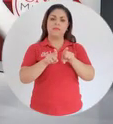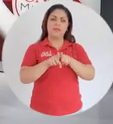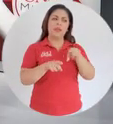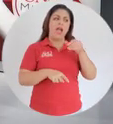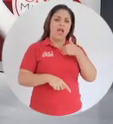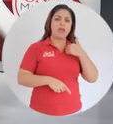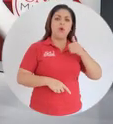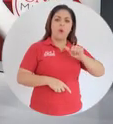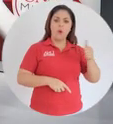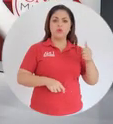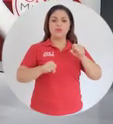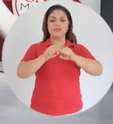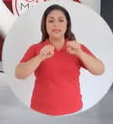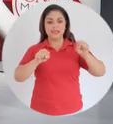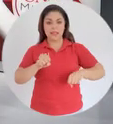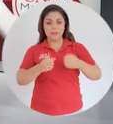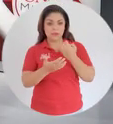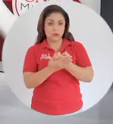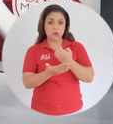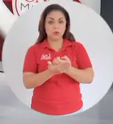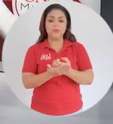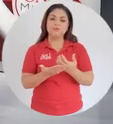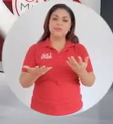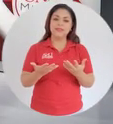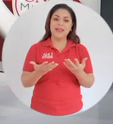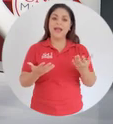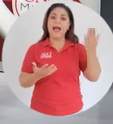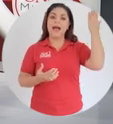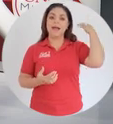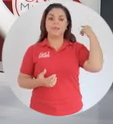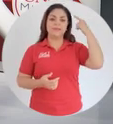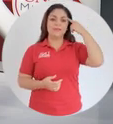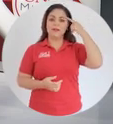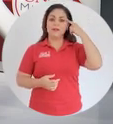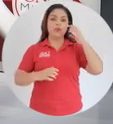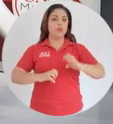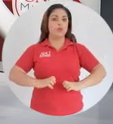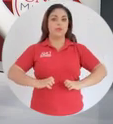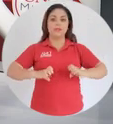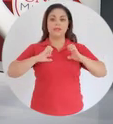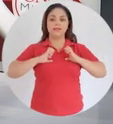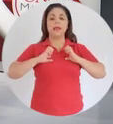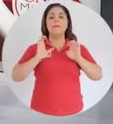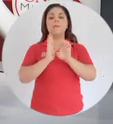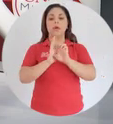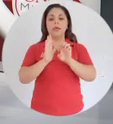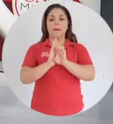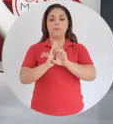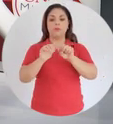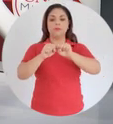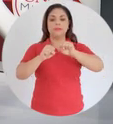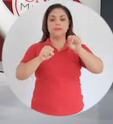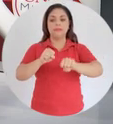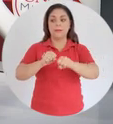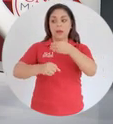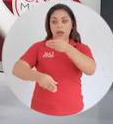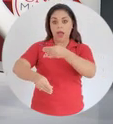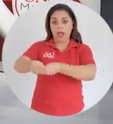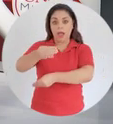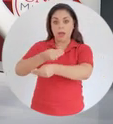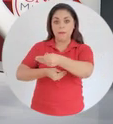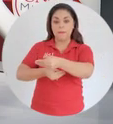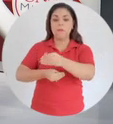sistemas económicos, ¿verdad?, que de alguna forma veíamos como casi inexistentes, como por ejemplo los sistemas de trueque o